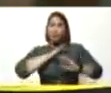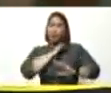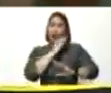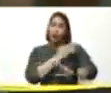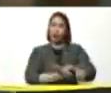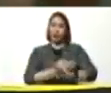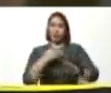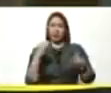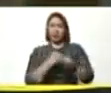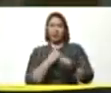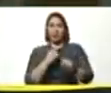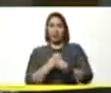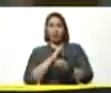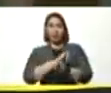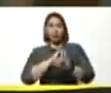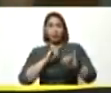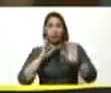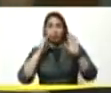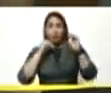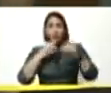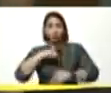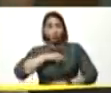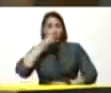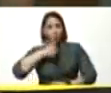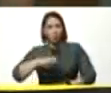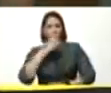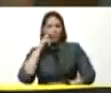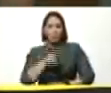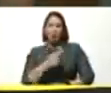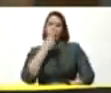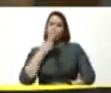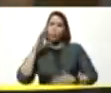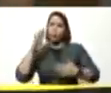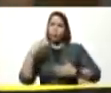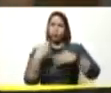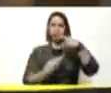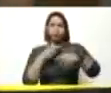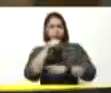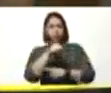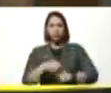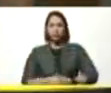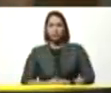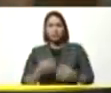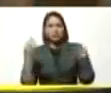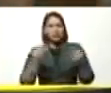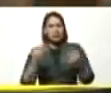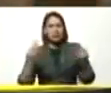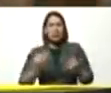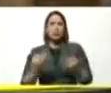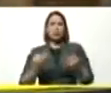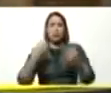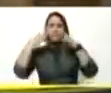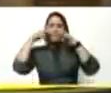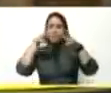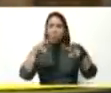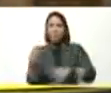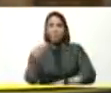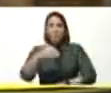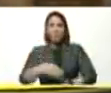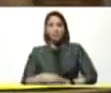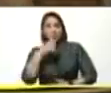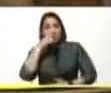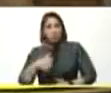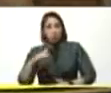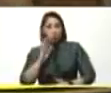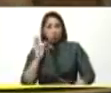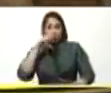la finalidad de atender a nuestro pueblo y que vean que ese compromiso revolucionario está siempre latente. Y más que todo, que el pueblo de